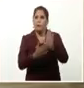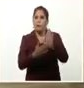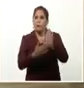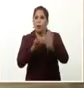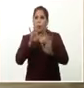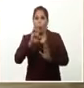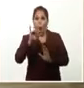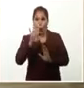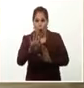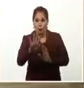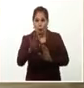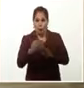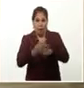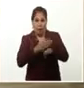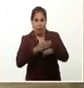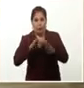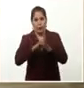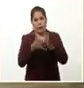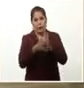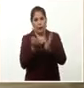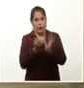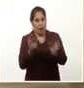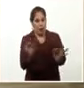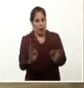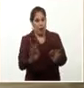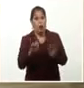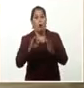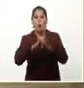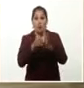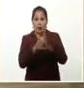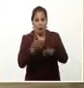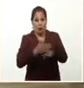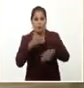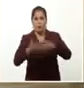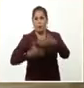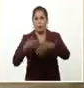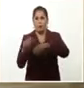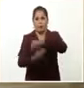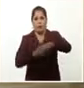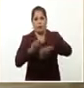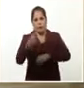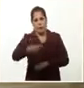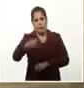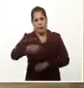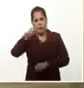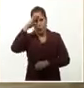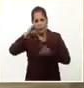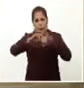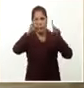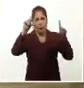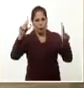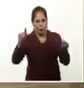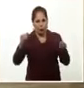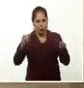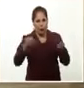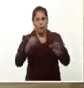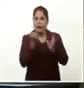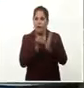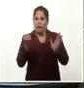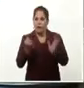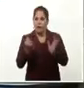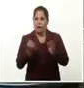cuatro anteproyectos que dará inicio a un amplio proceso de reforma judicial en el país. Así lo afirmó